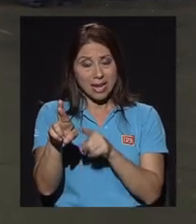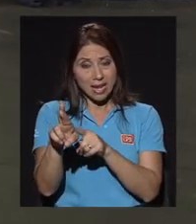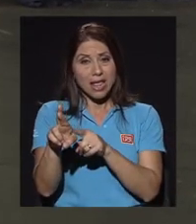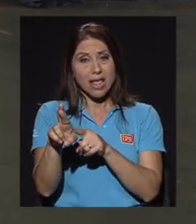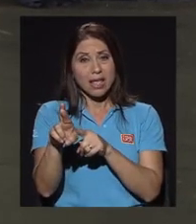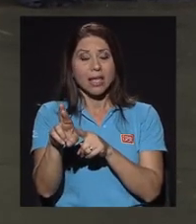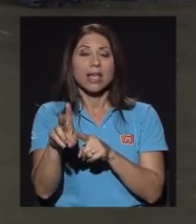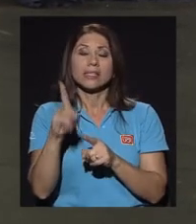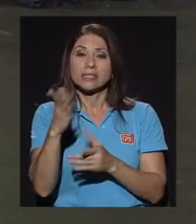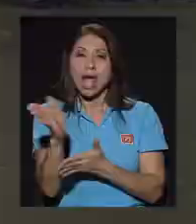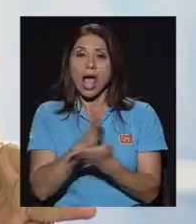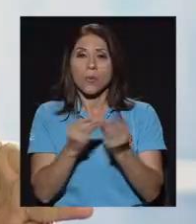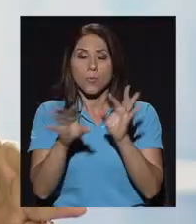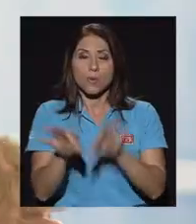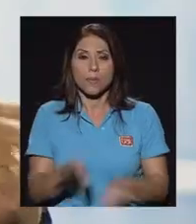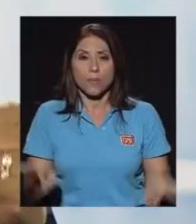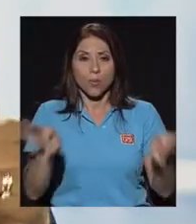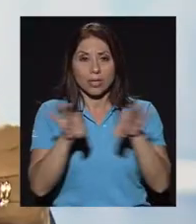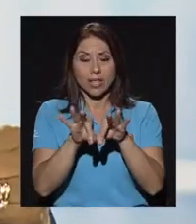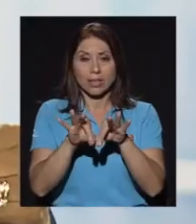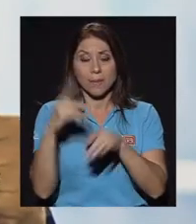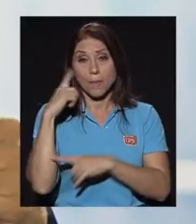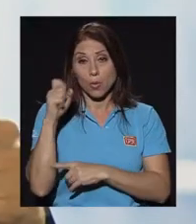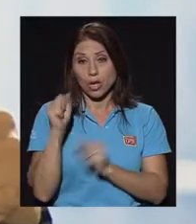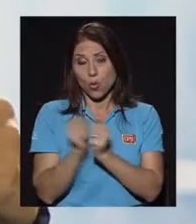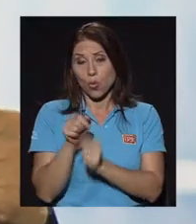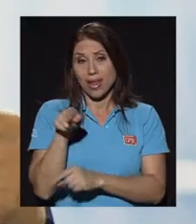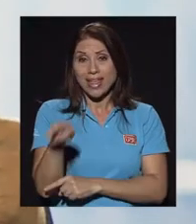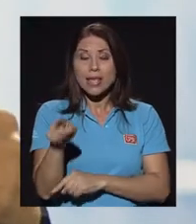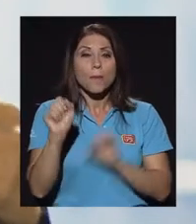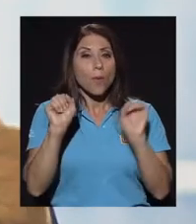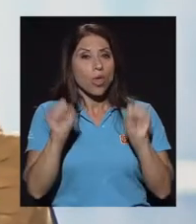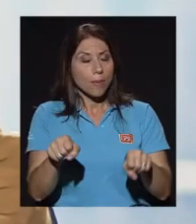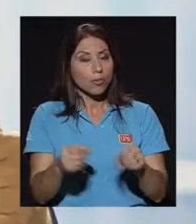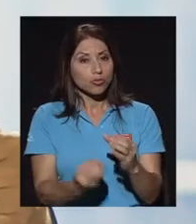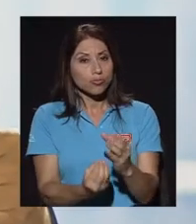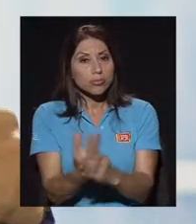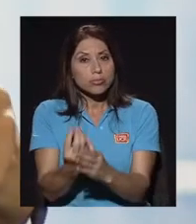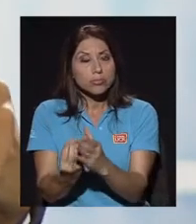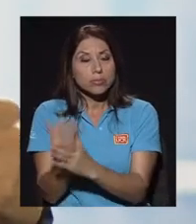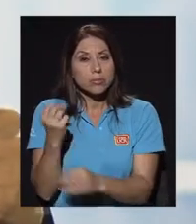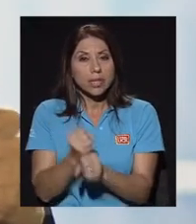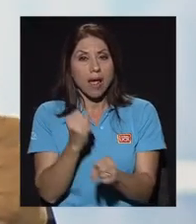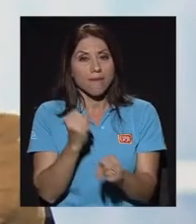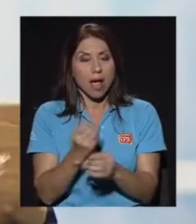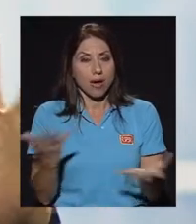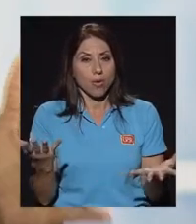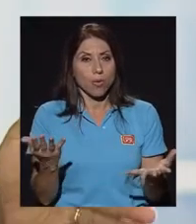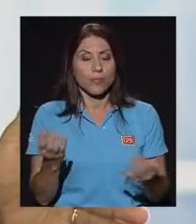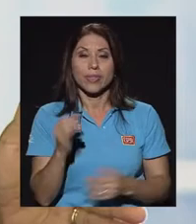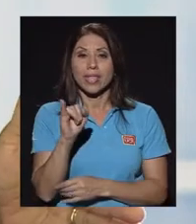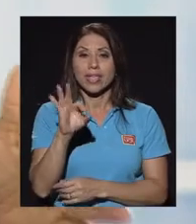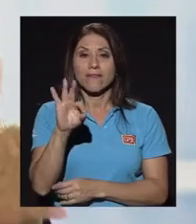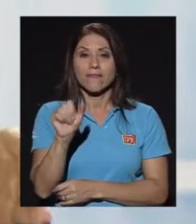a ser una parte muy importante, porque con ella podemos generar trabajo, podemos organizarnos, el IFAM, que nos va a